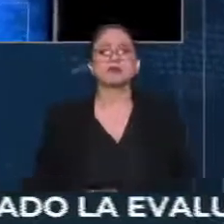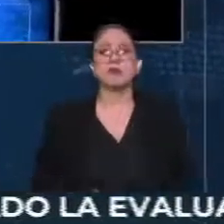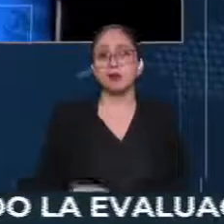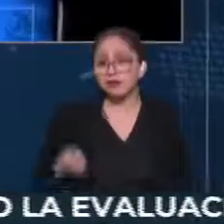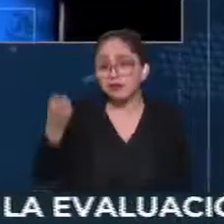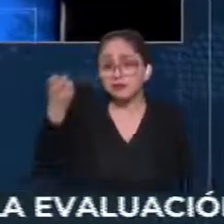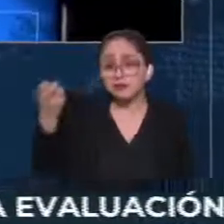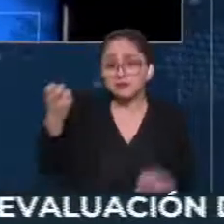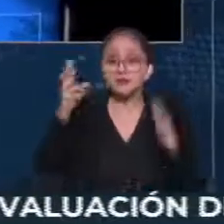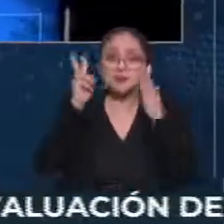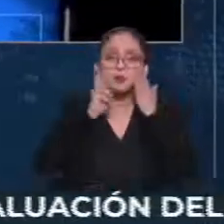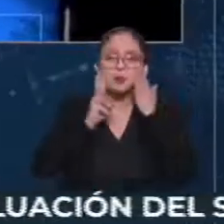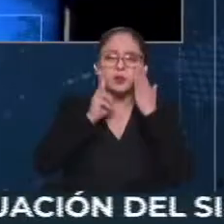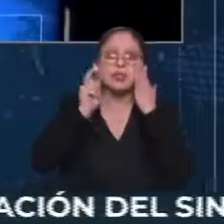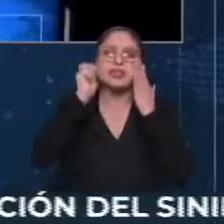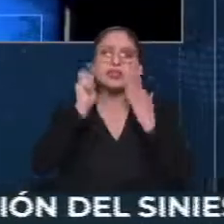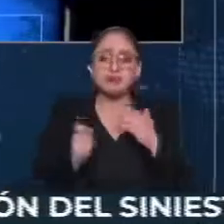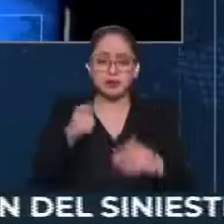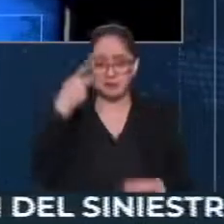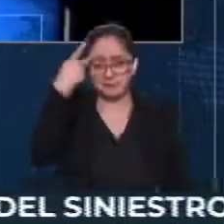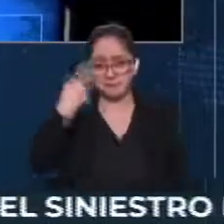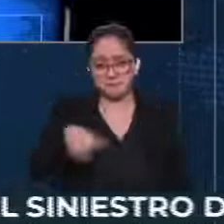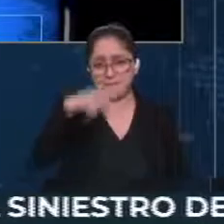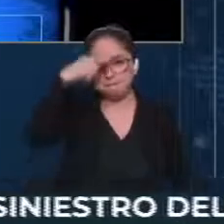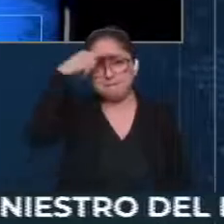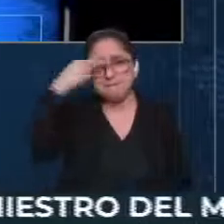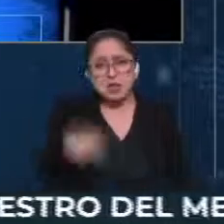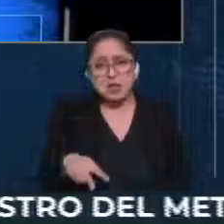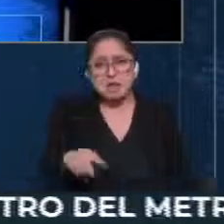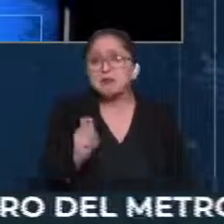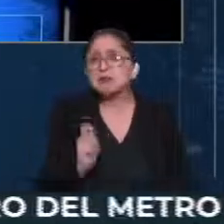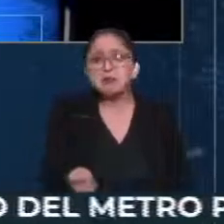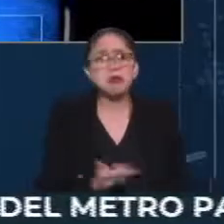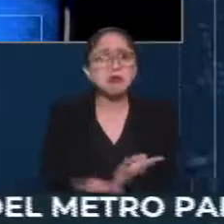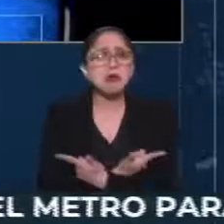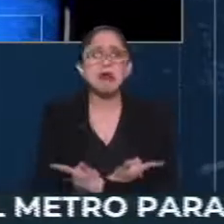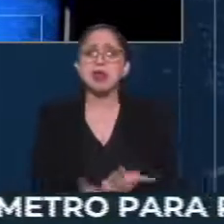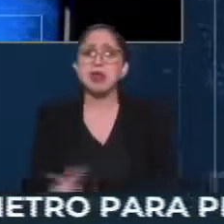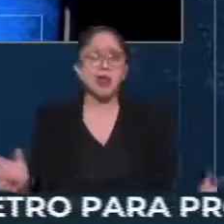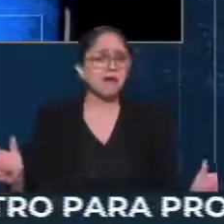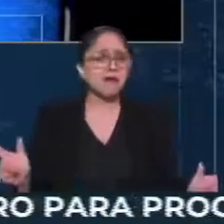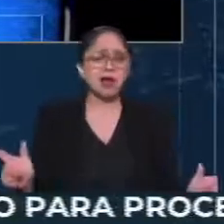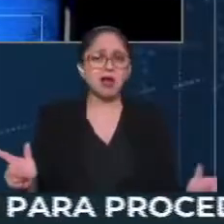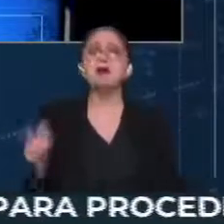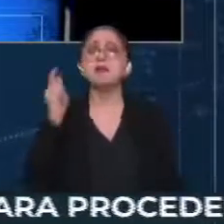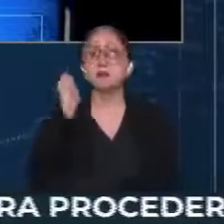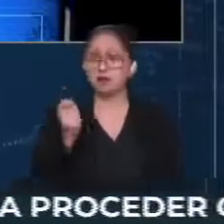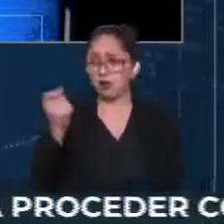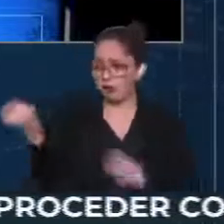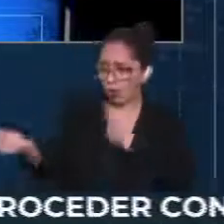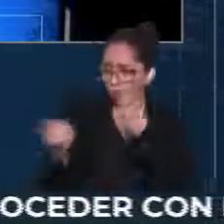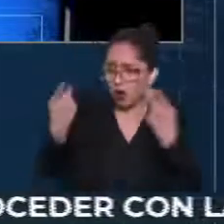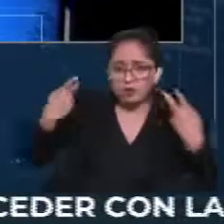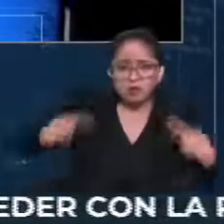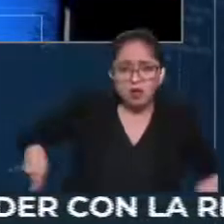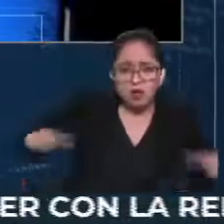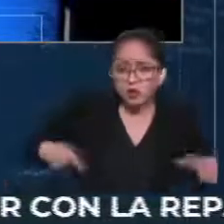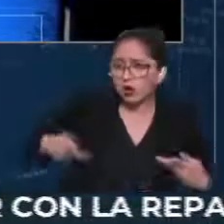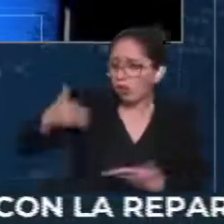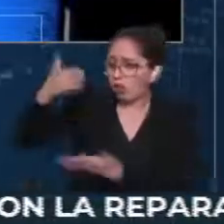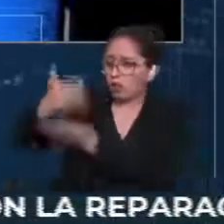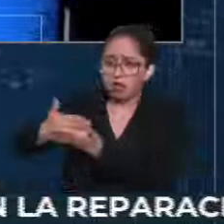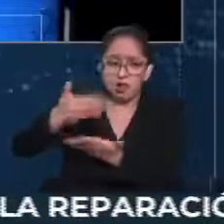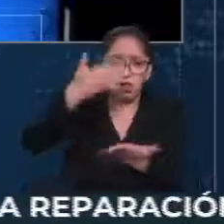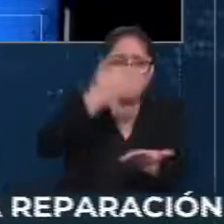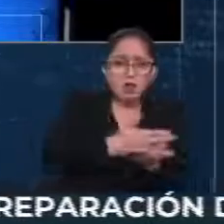prueba contundente de que este país hoy es más libre que nunca, porque no se está cooptando a la prensa con el